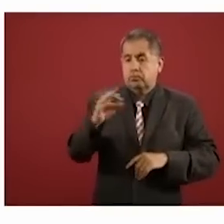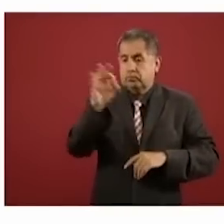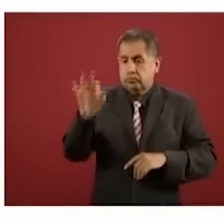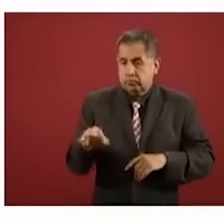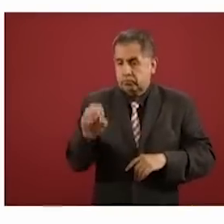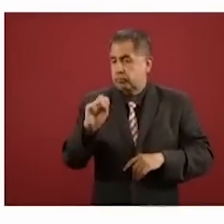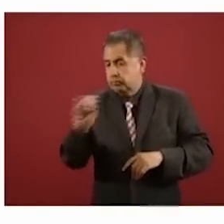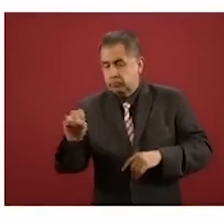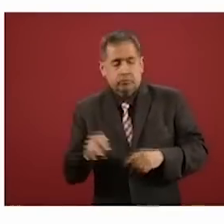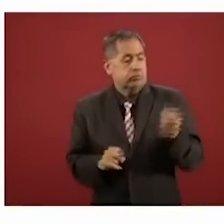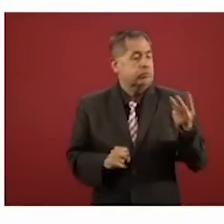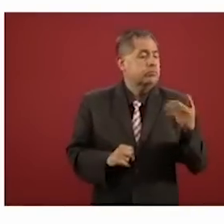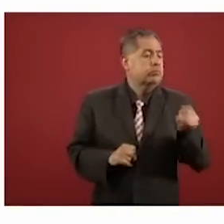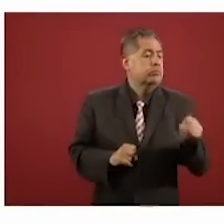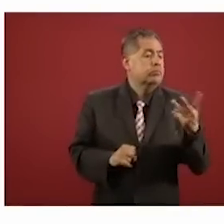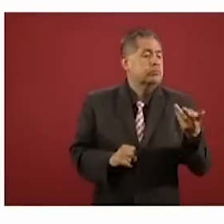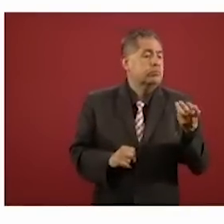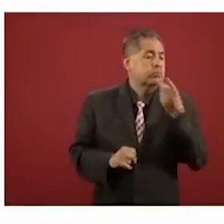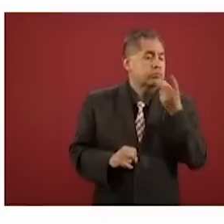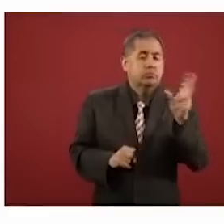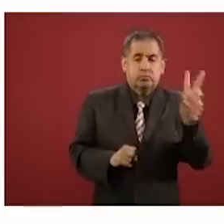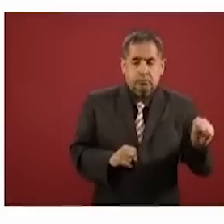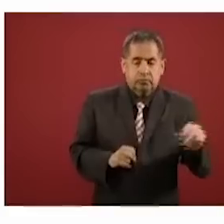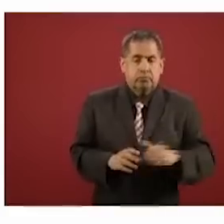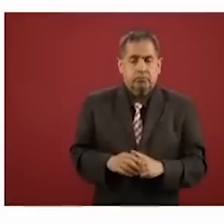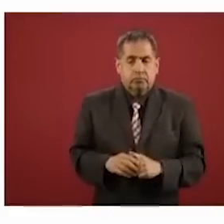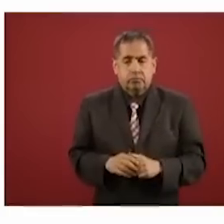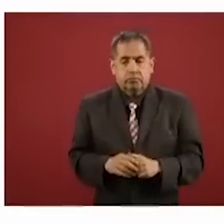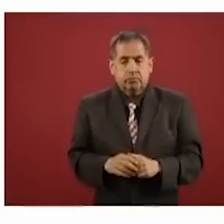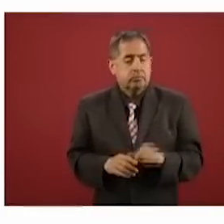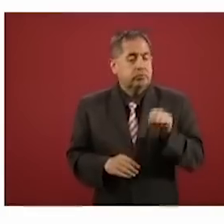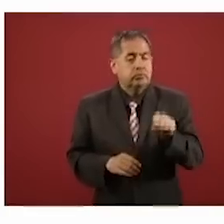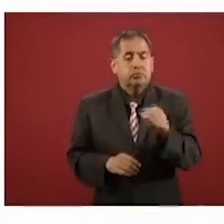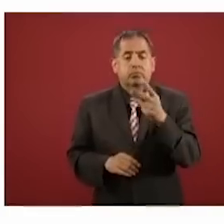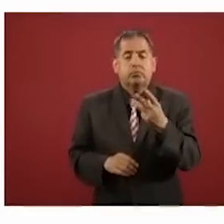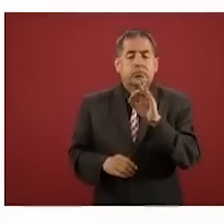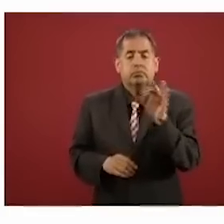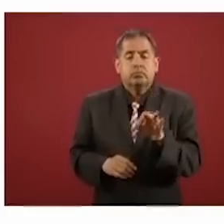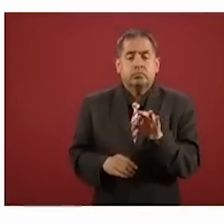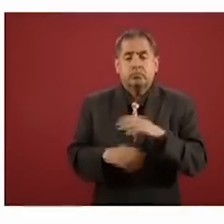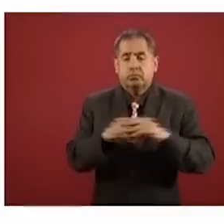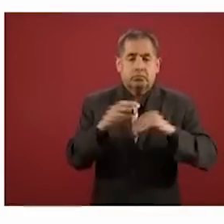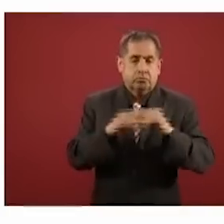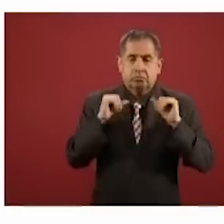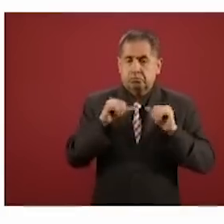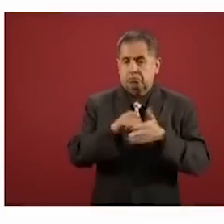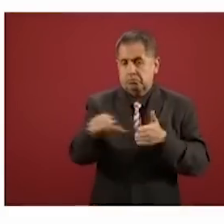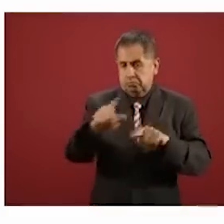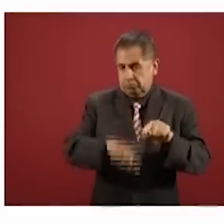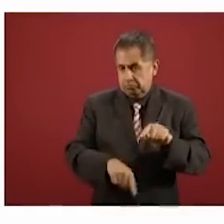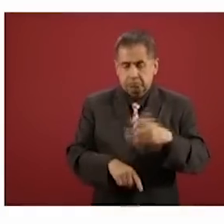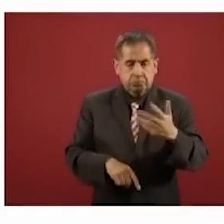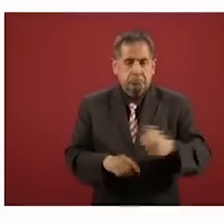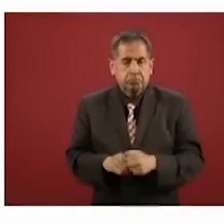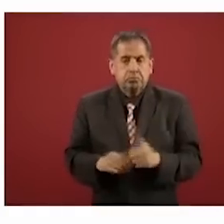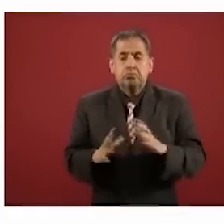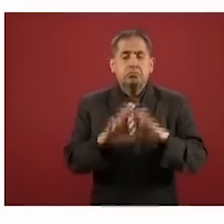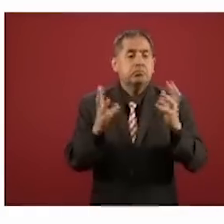96.3% por el sí, 3.4% por el no, 0.3% nulos, con una participación